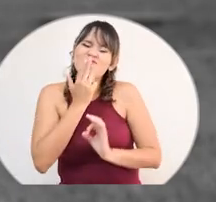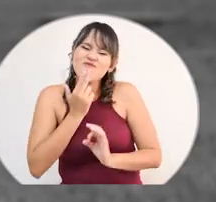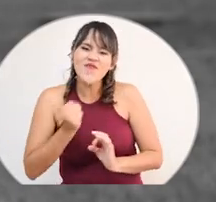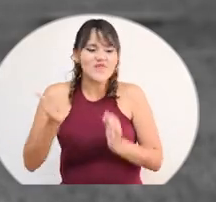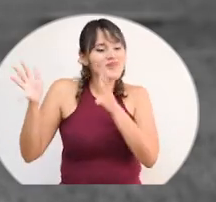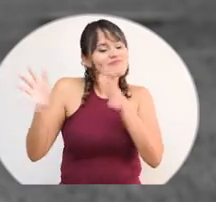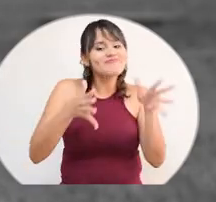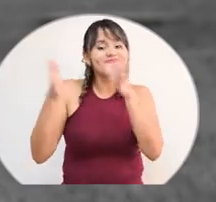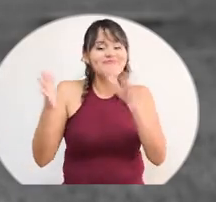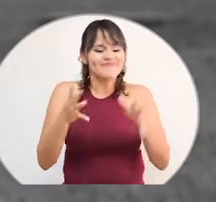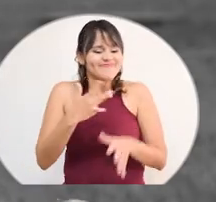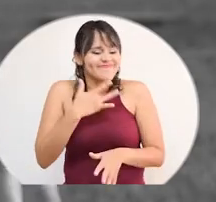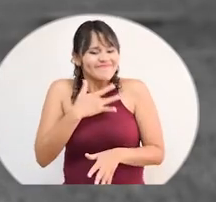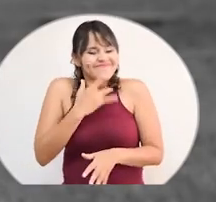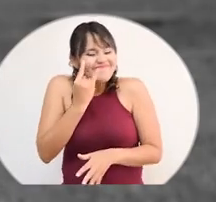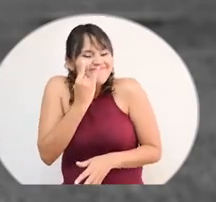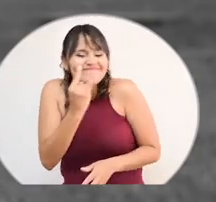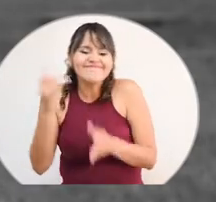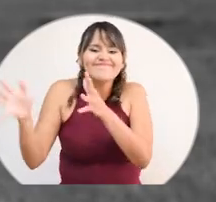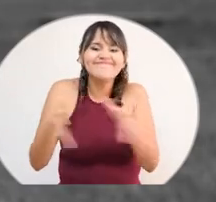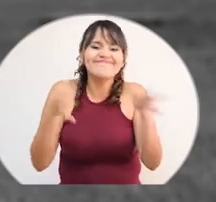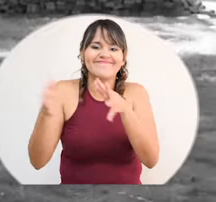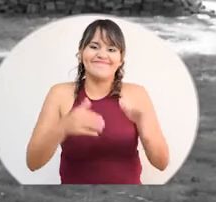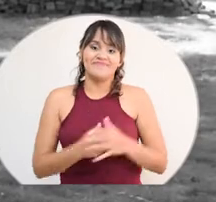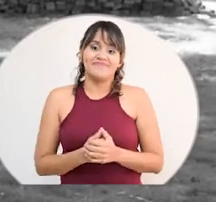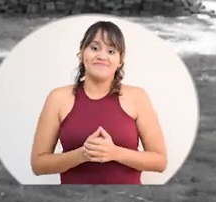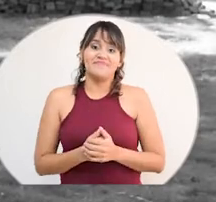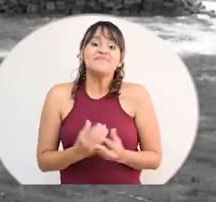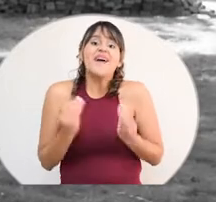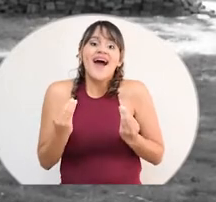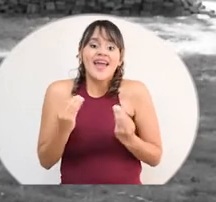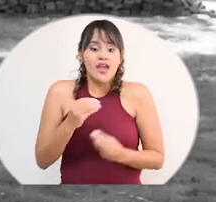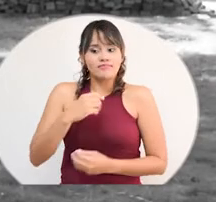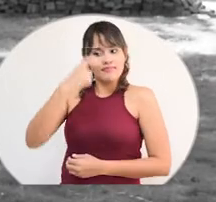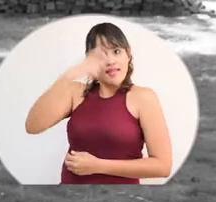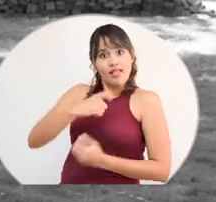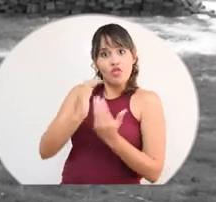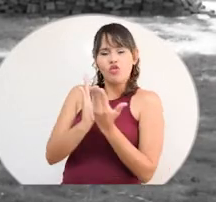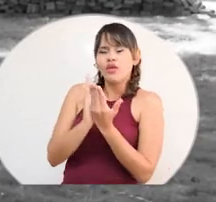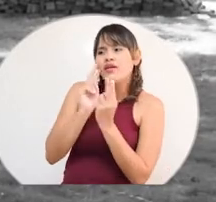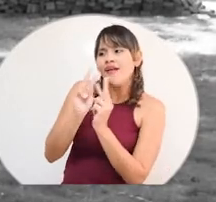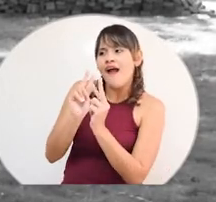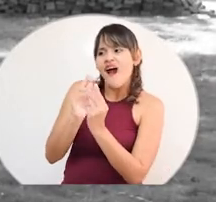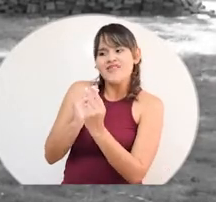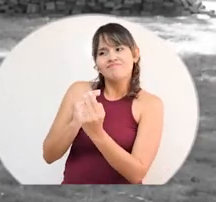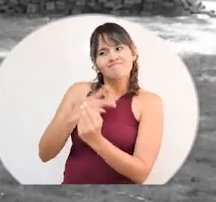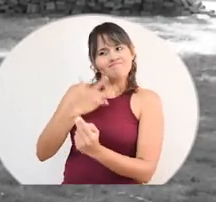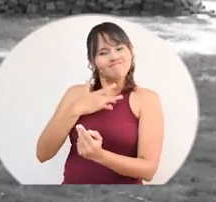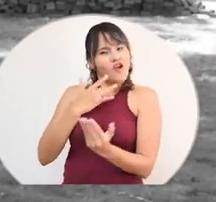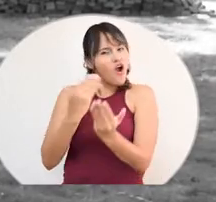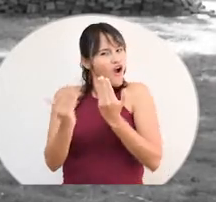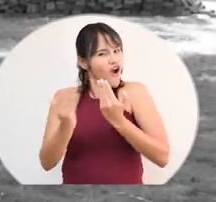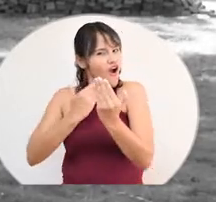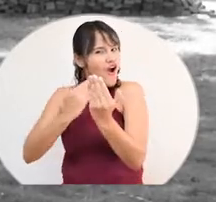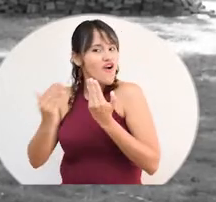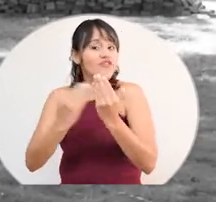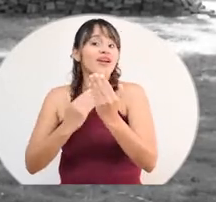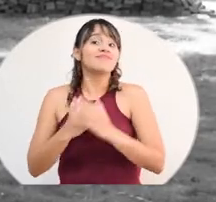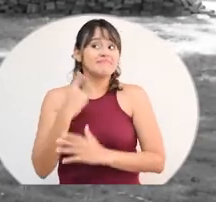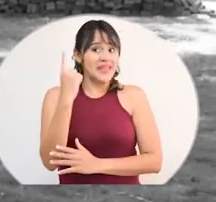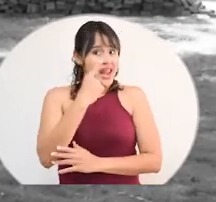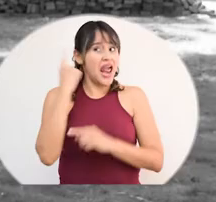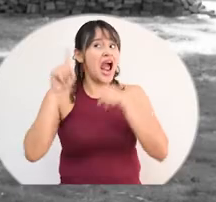interesarle educar al estudiante para que así le brinde confianza al estudiante porque no todos lo estudiantes tienen la misma